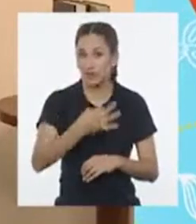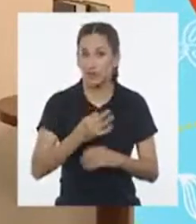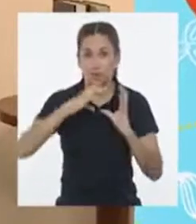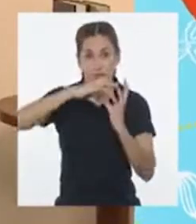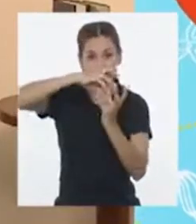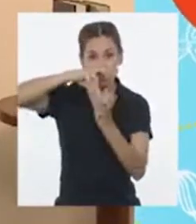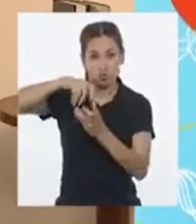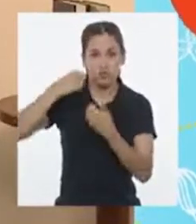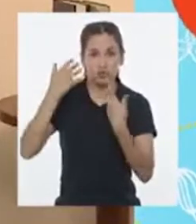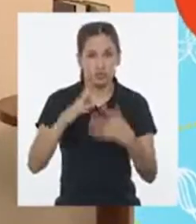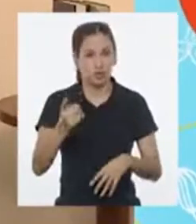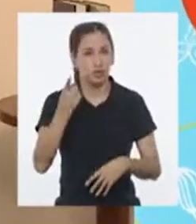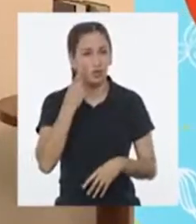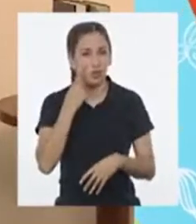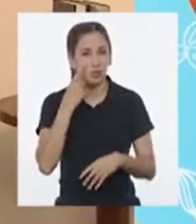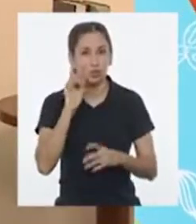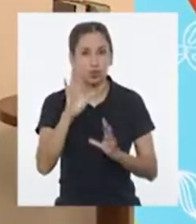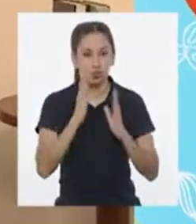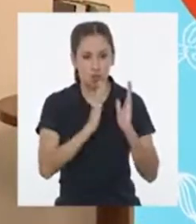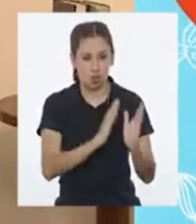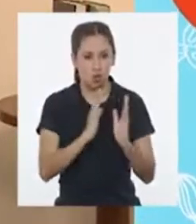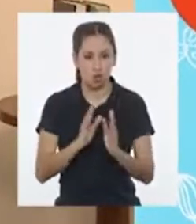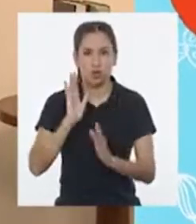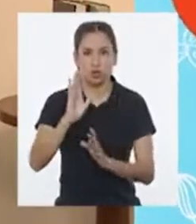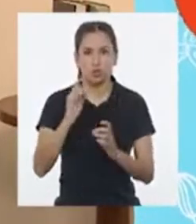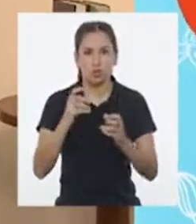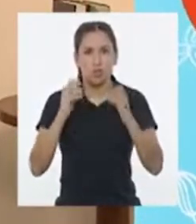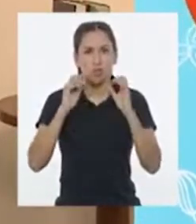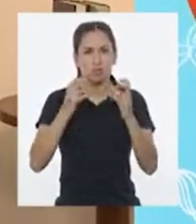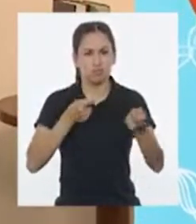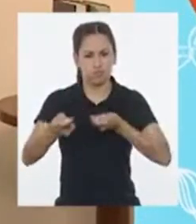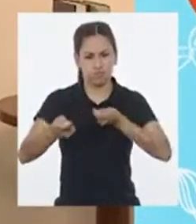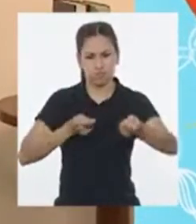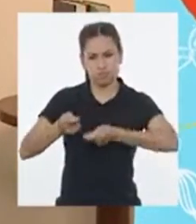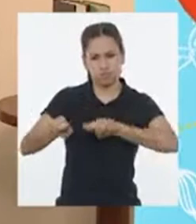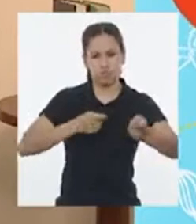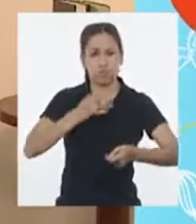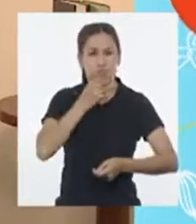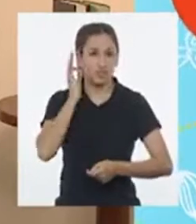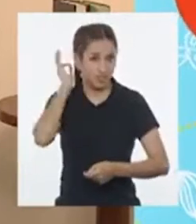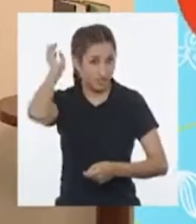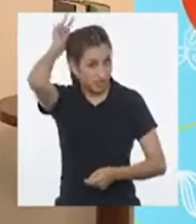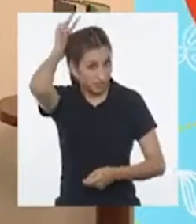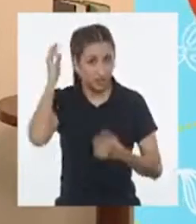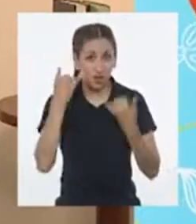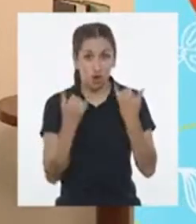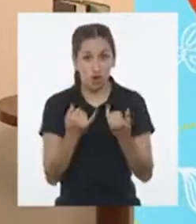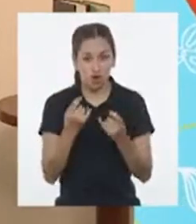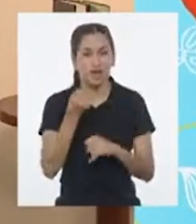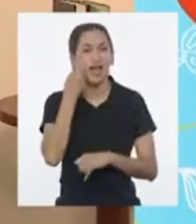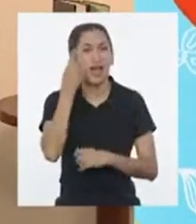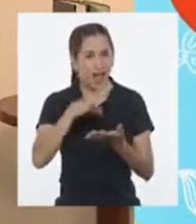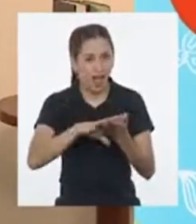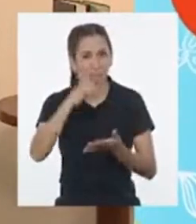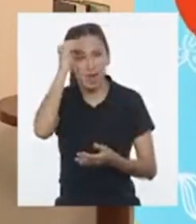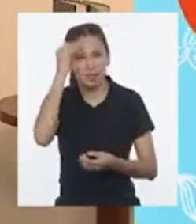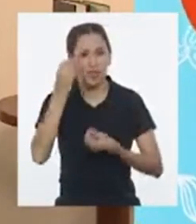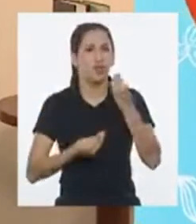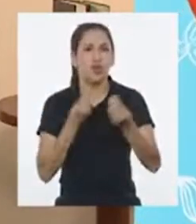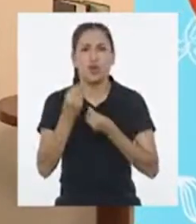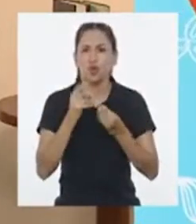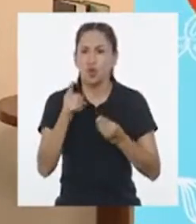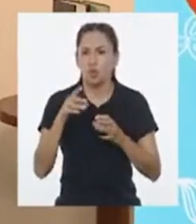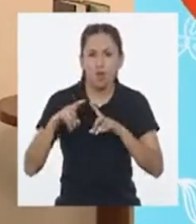Efectivamente, el mundo entero reconoce la organización del Imperio Incaico y hoy vamos a comprender bajo